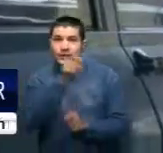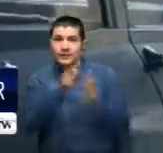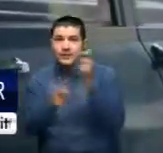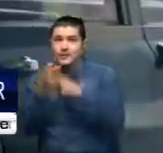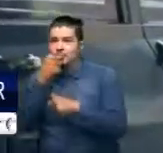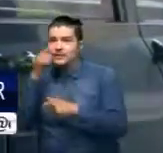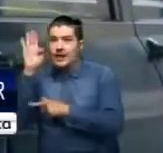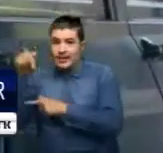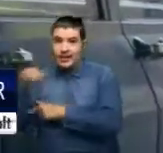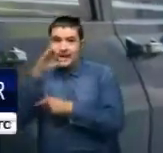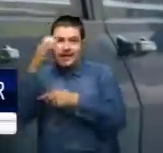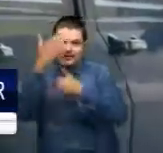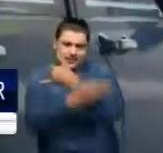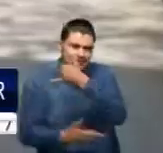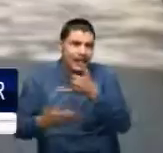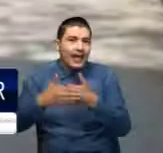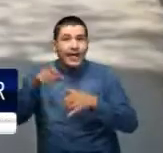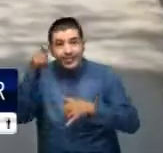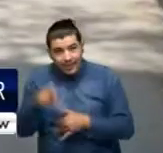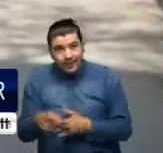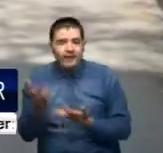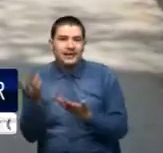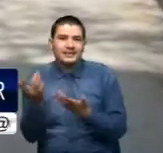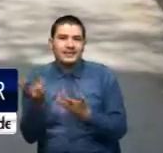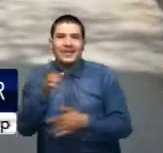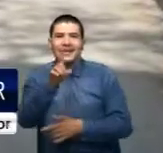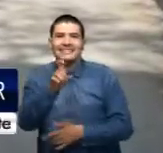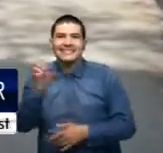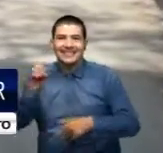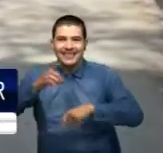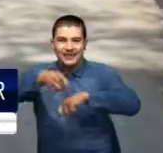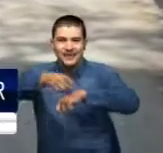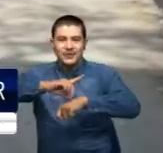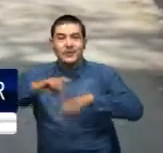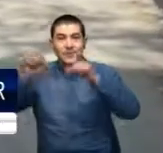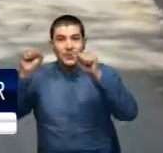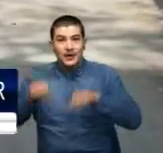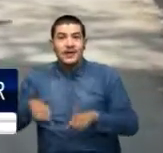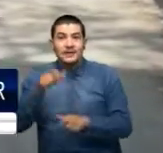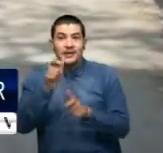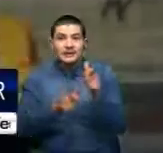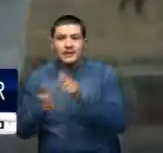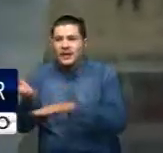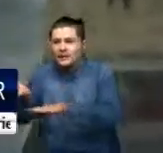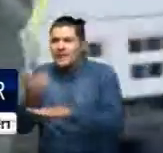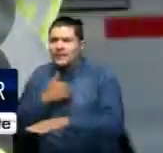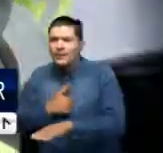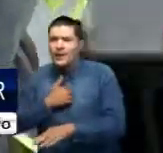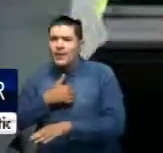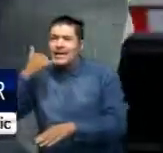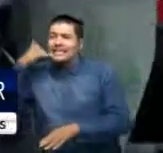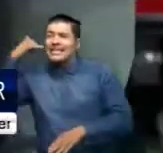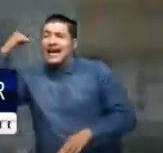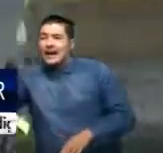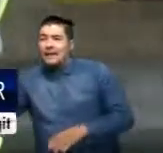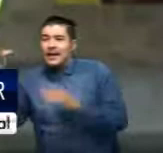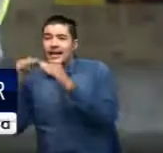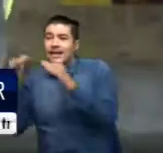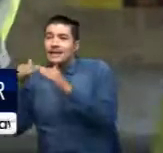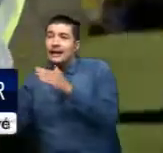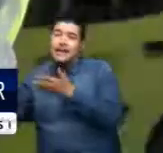que deben esperar hasta 60 minutos para que un infractor pueda pedir a alguien que le haga llegar un documento